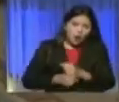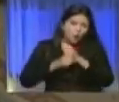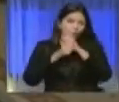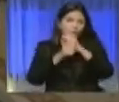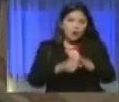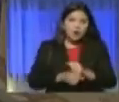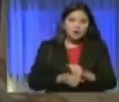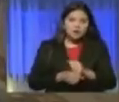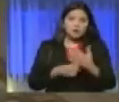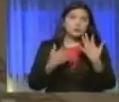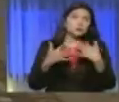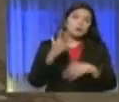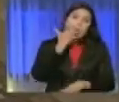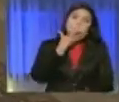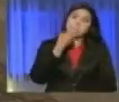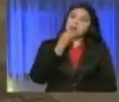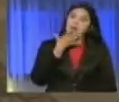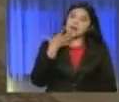trabajo